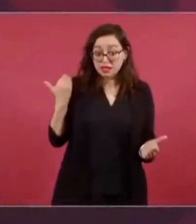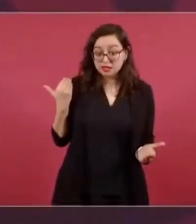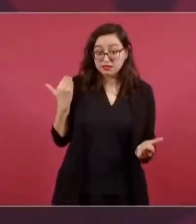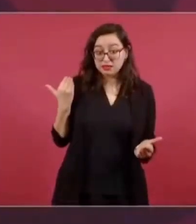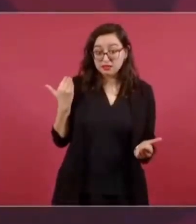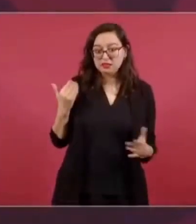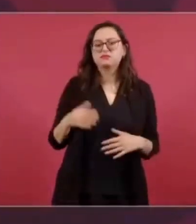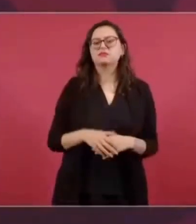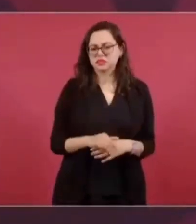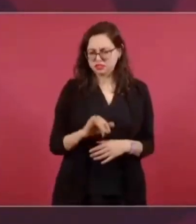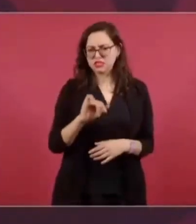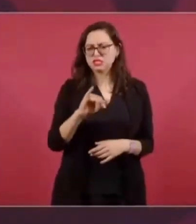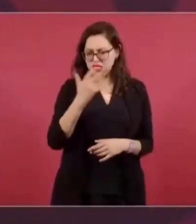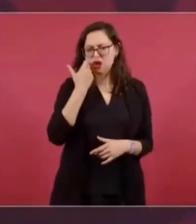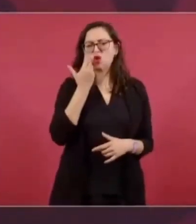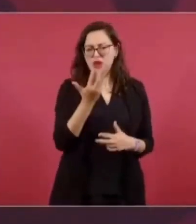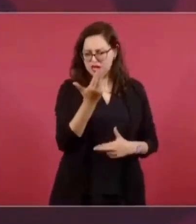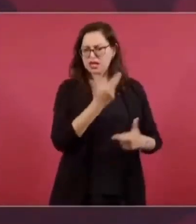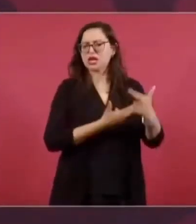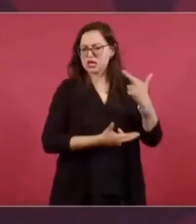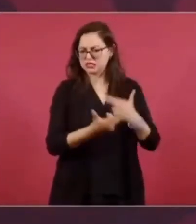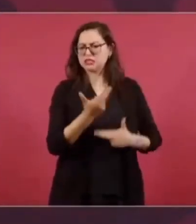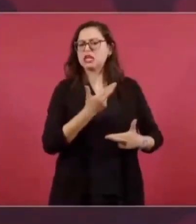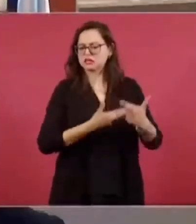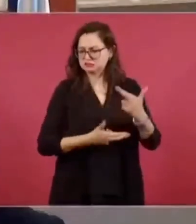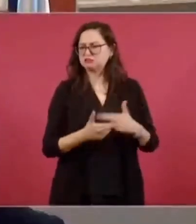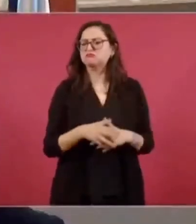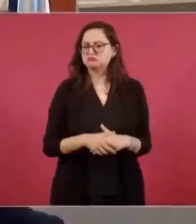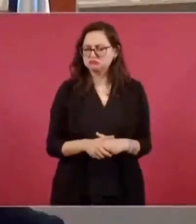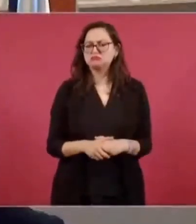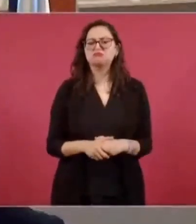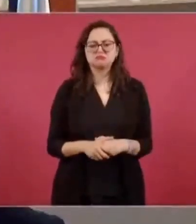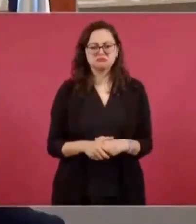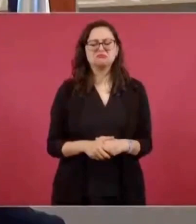Yo también quiero que regresen.